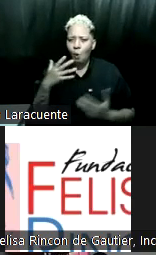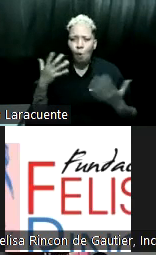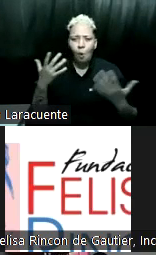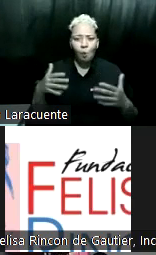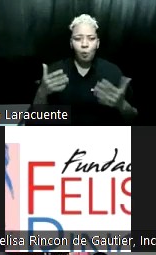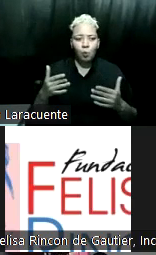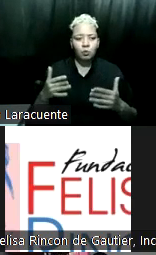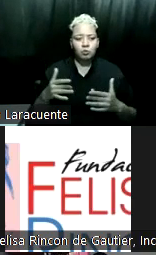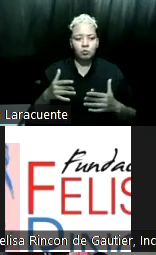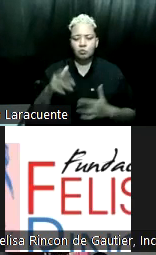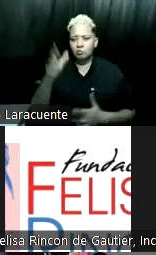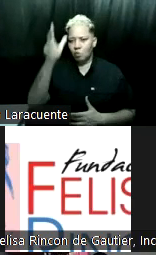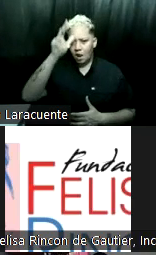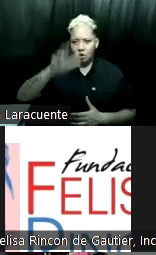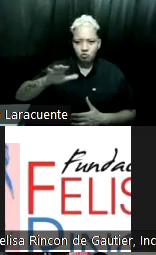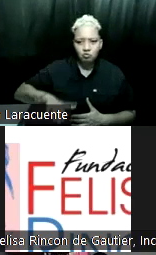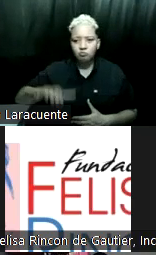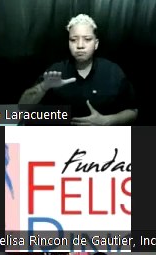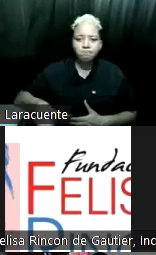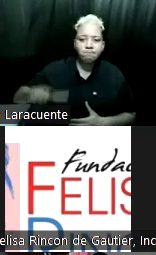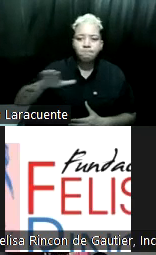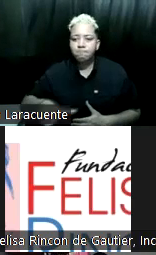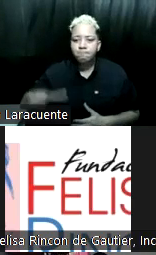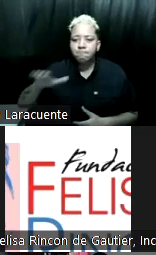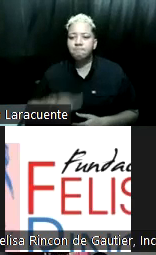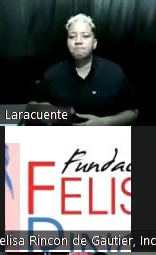gallo dribleando. Y bueno,